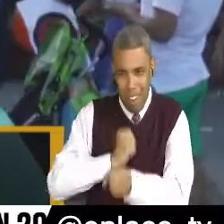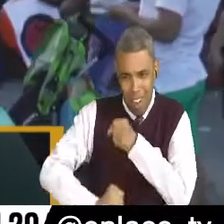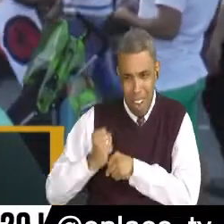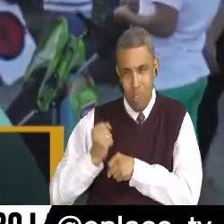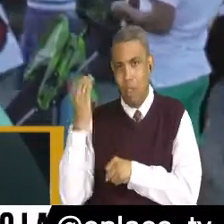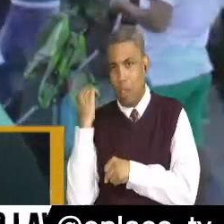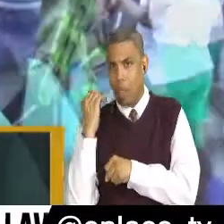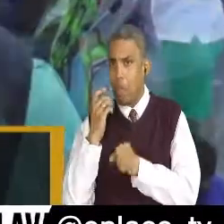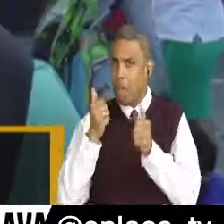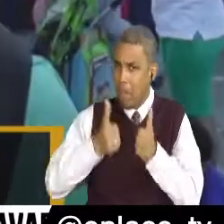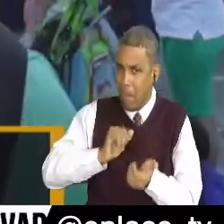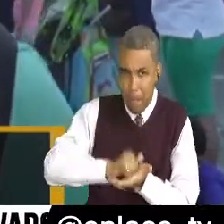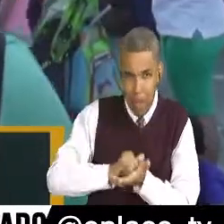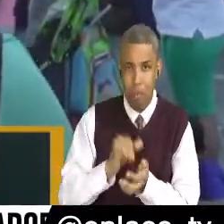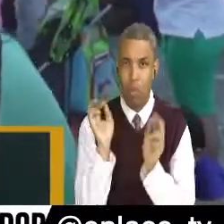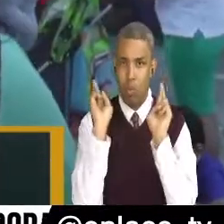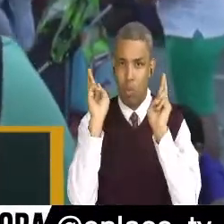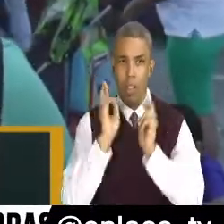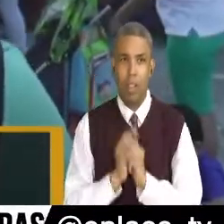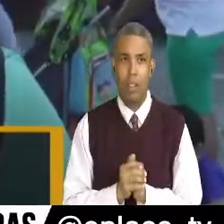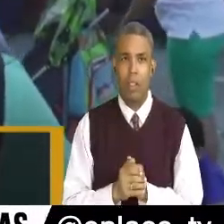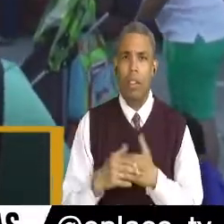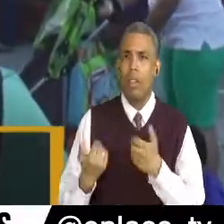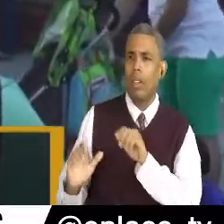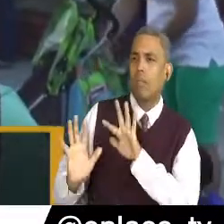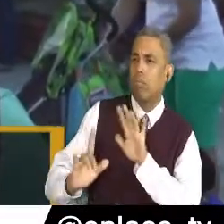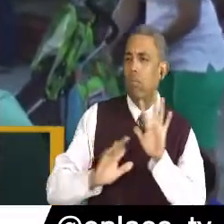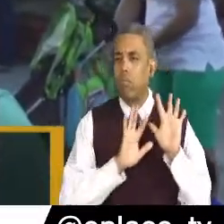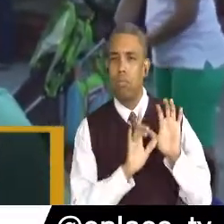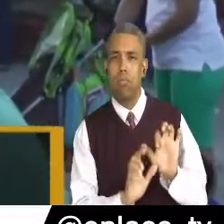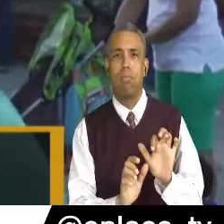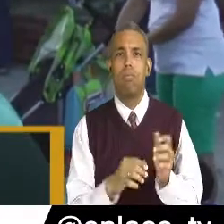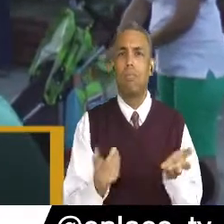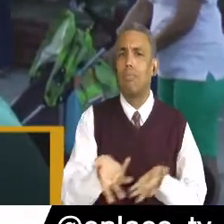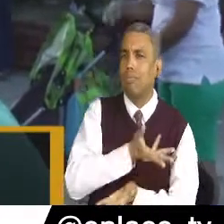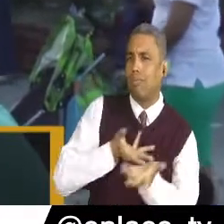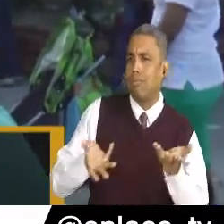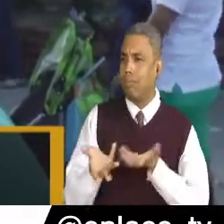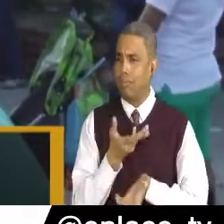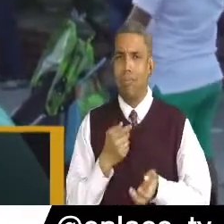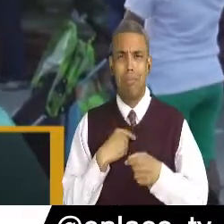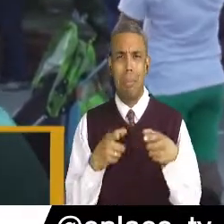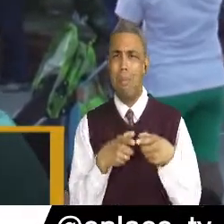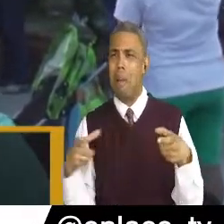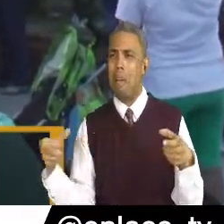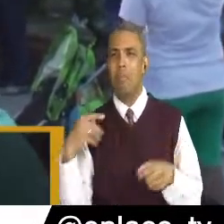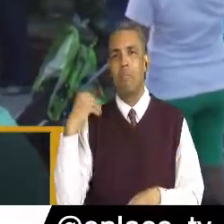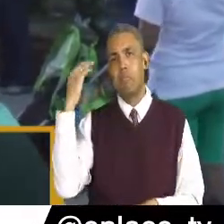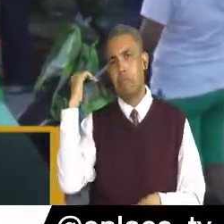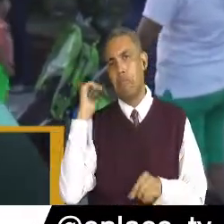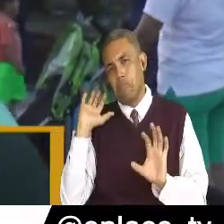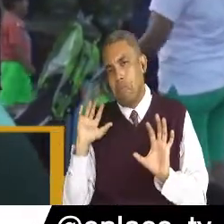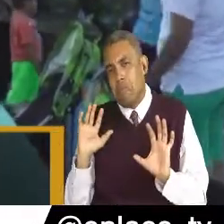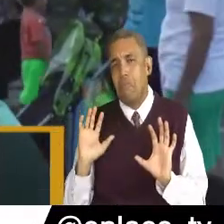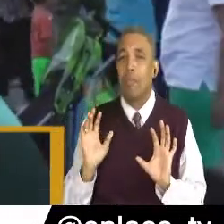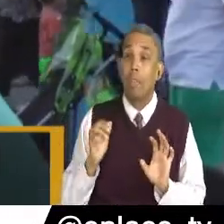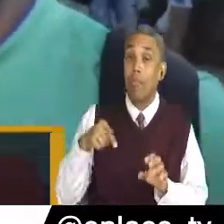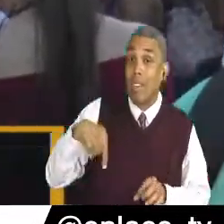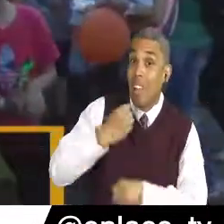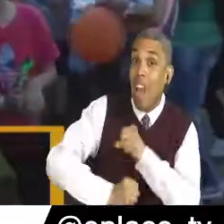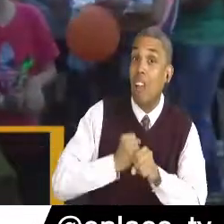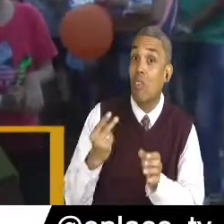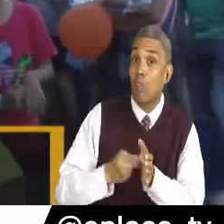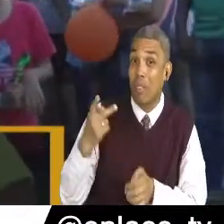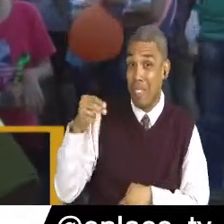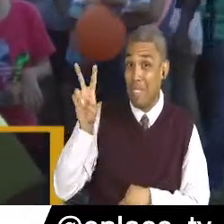me parece fabulosa. Veo mucha integración del personal de Barranca Bermeja, mucha gente. gente. El año pasado vinimos pocos, pero este año han venido más.